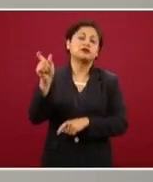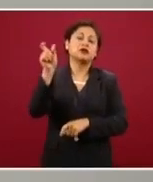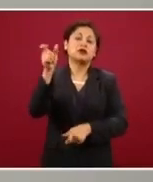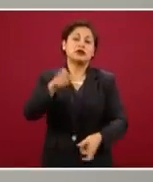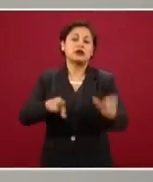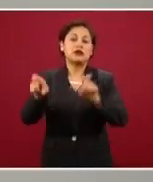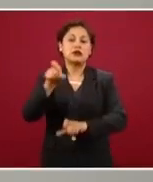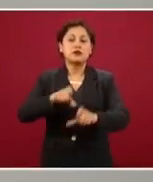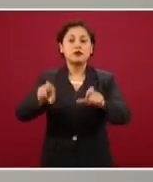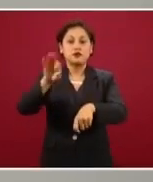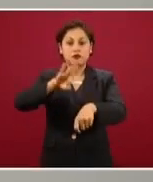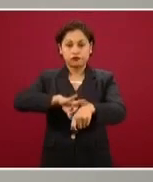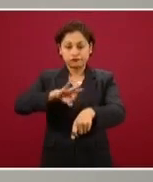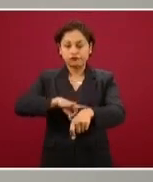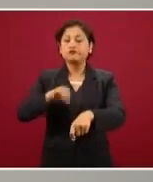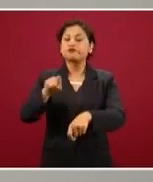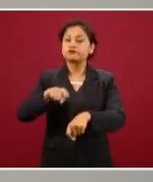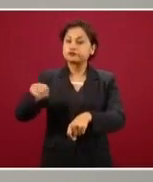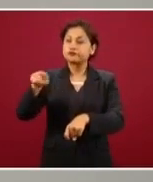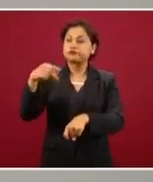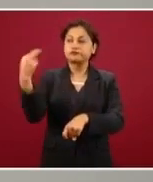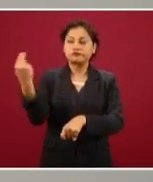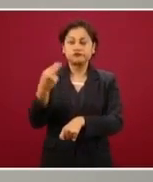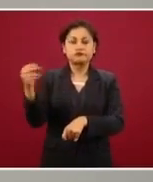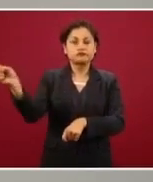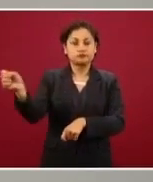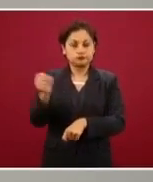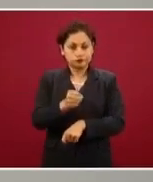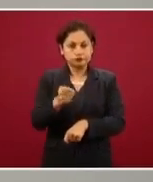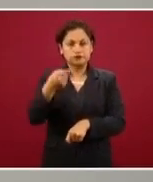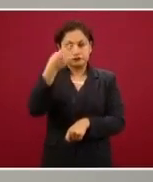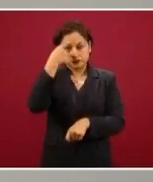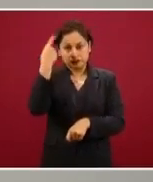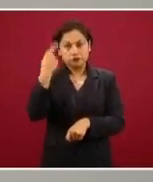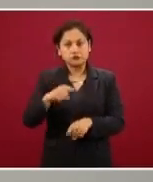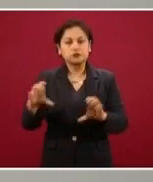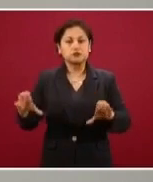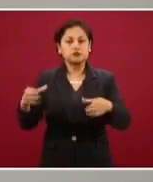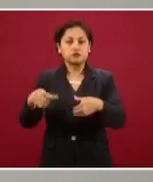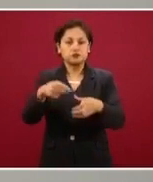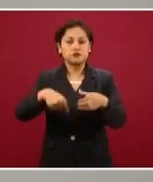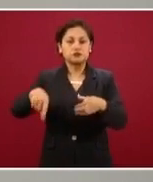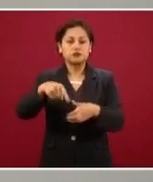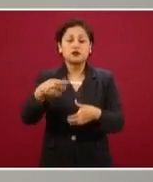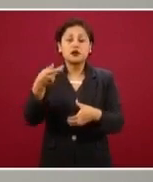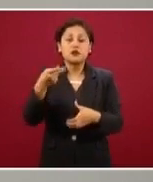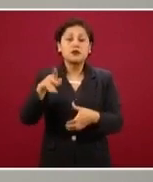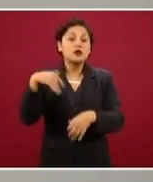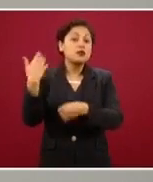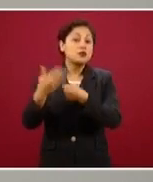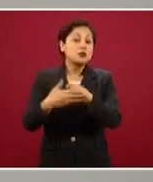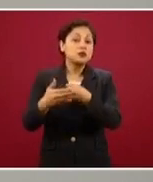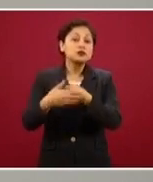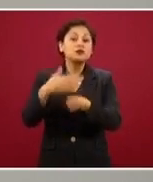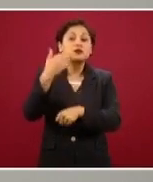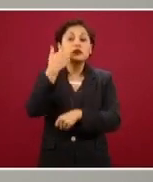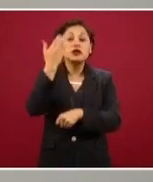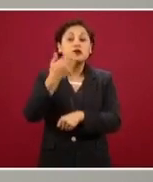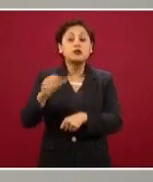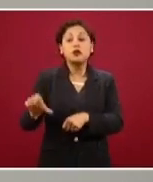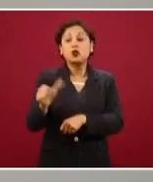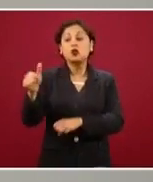este aspecto. Pero básicamente hacia donde vamos es que se elimine la subrogación de servicios. No tenemos por